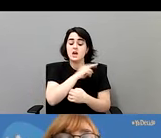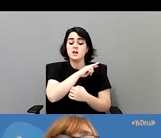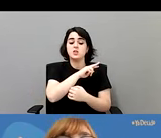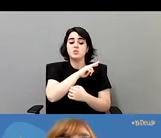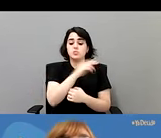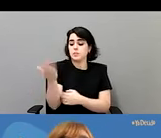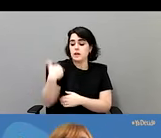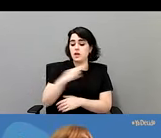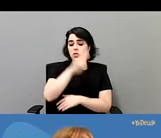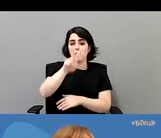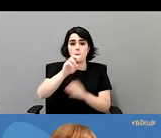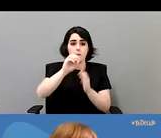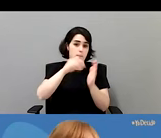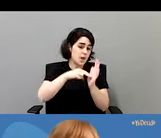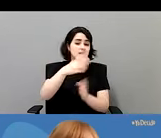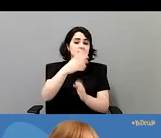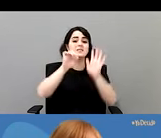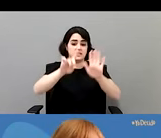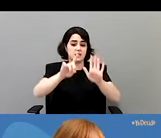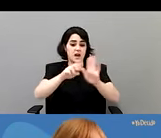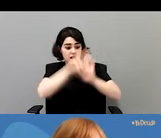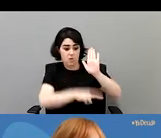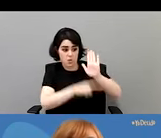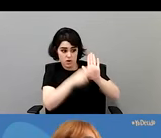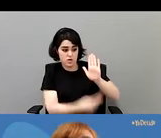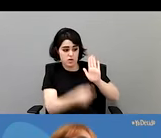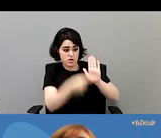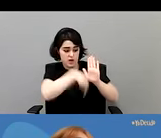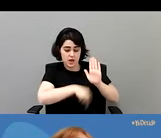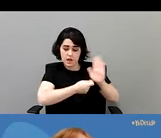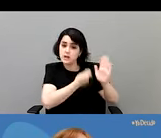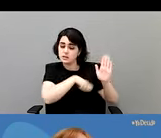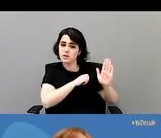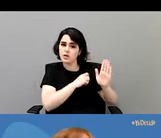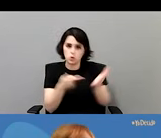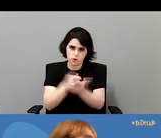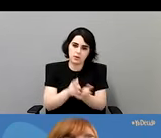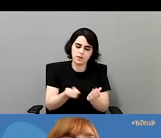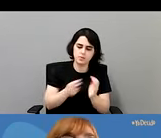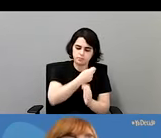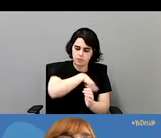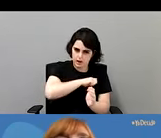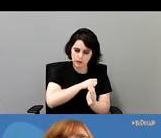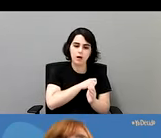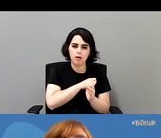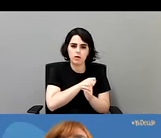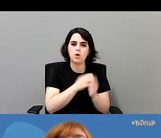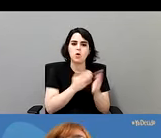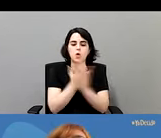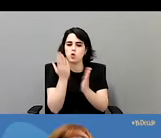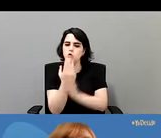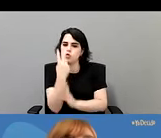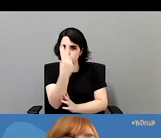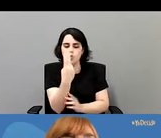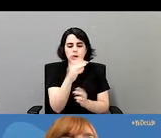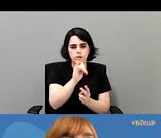2006, la nuestra, ahora volvemos aquí a España, había dos cosas que yo echaba de menos.